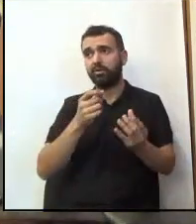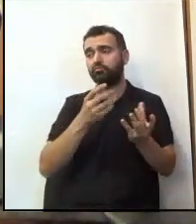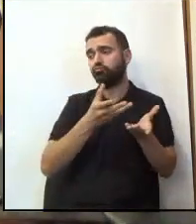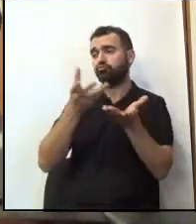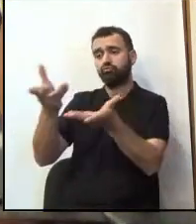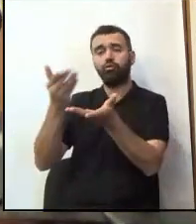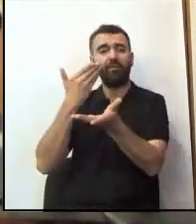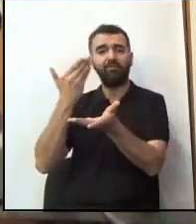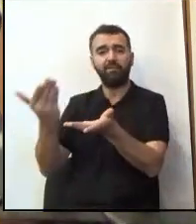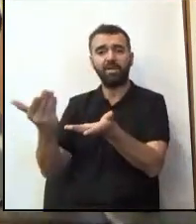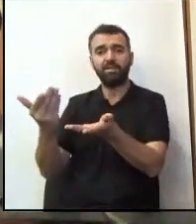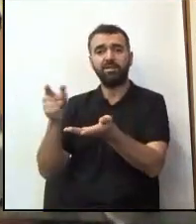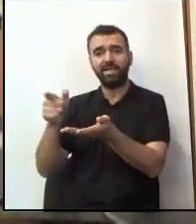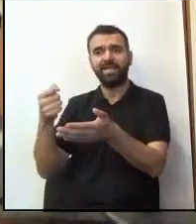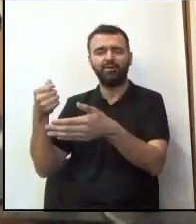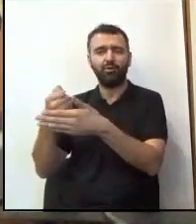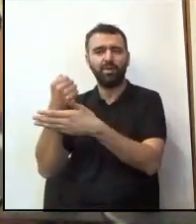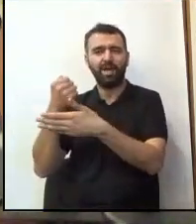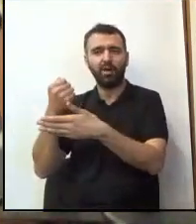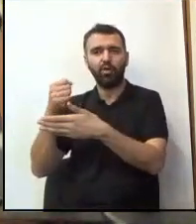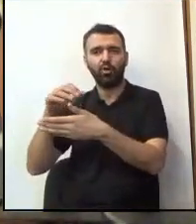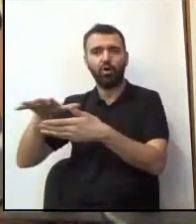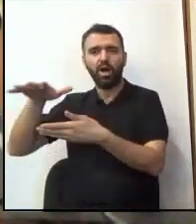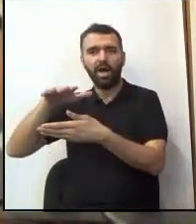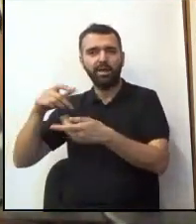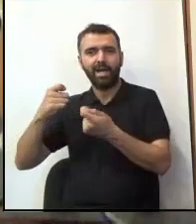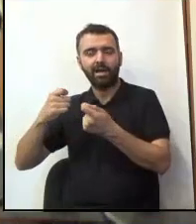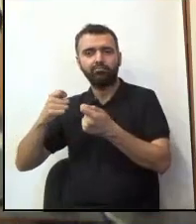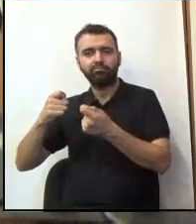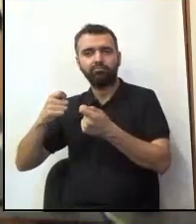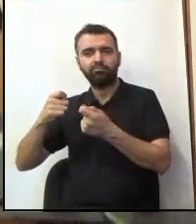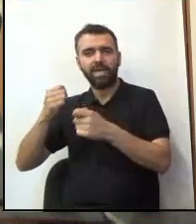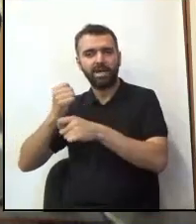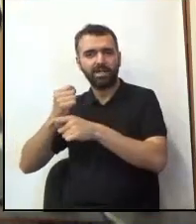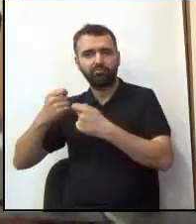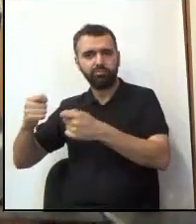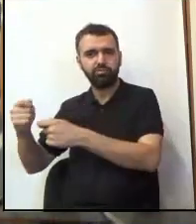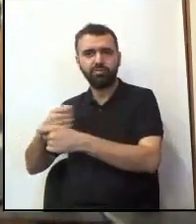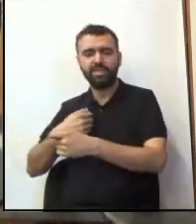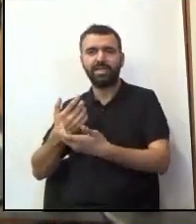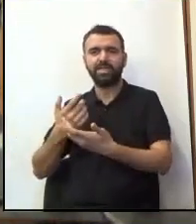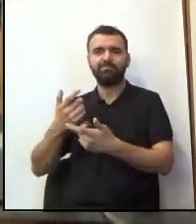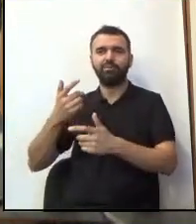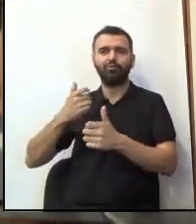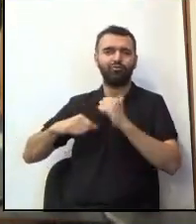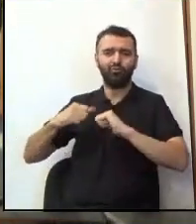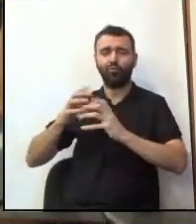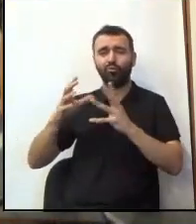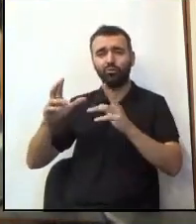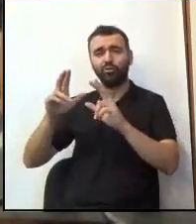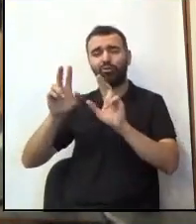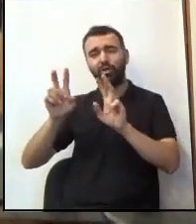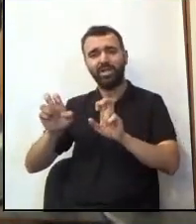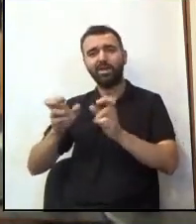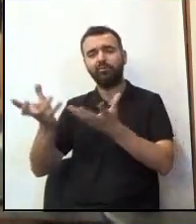beneficio de este golpeado sector productivo que tan afectado se vio durante este verano con los incendios forestales,